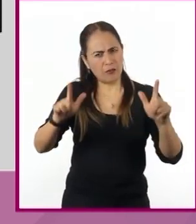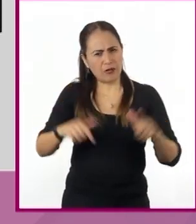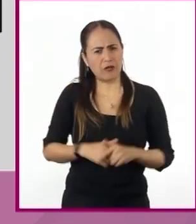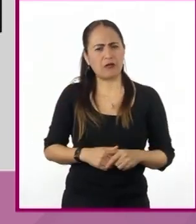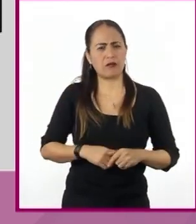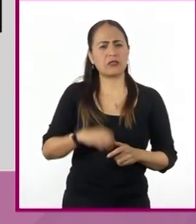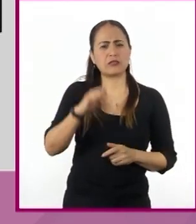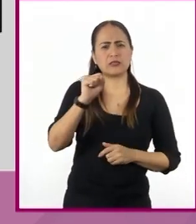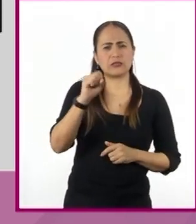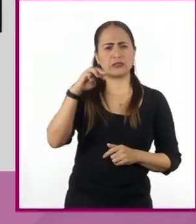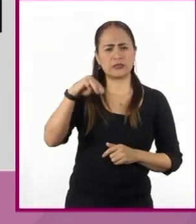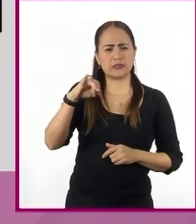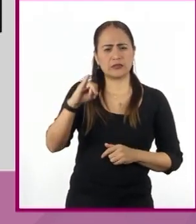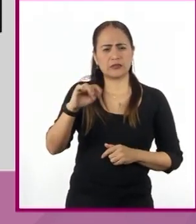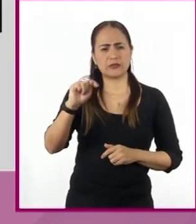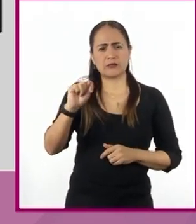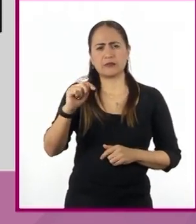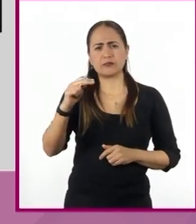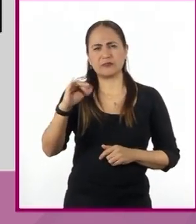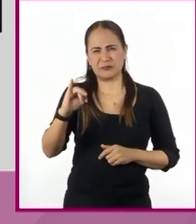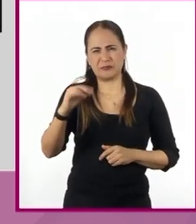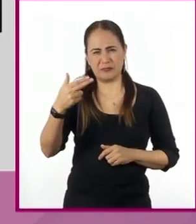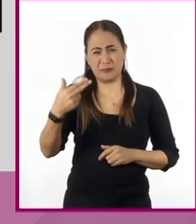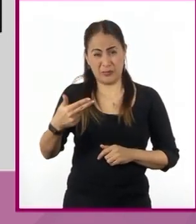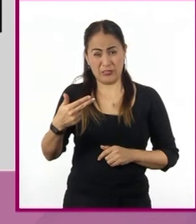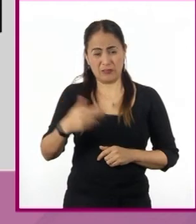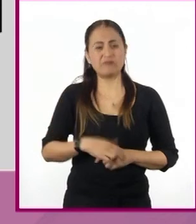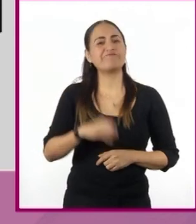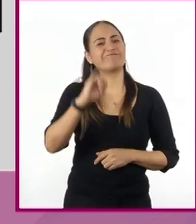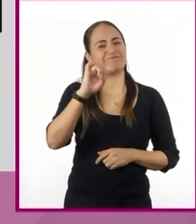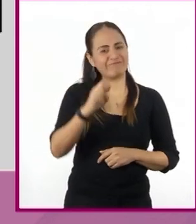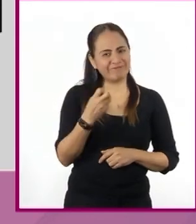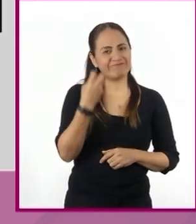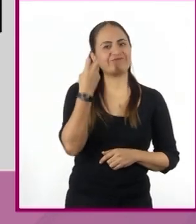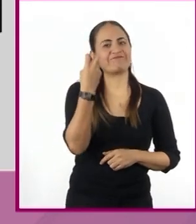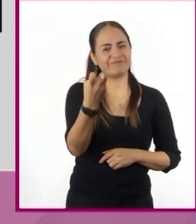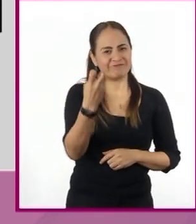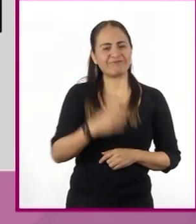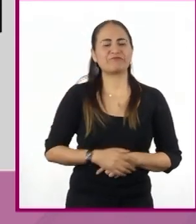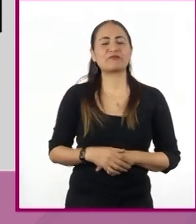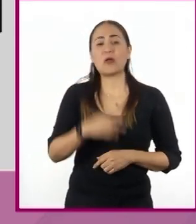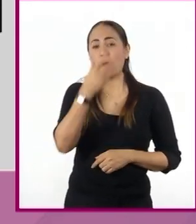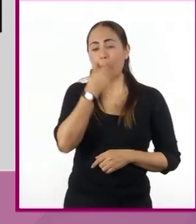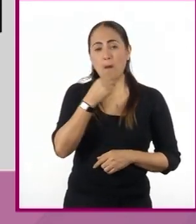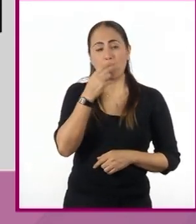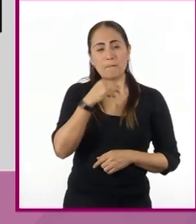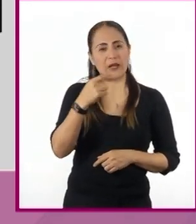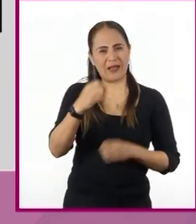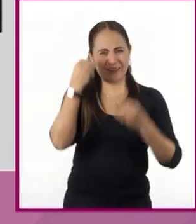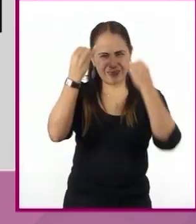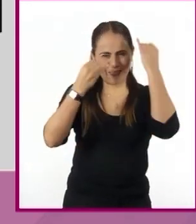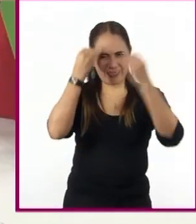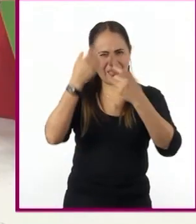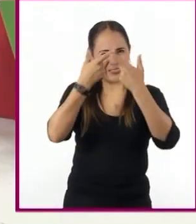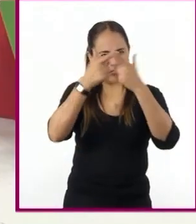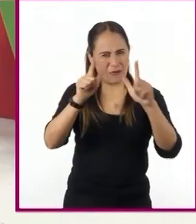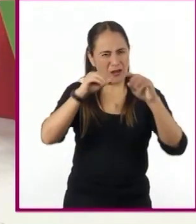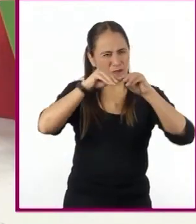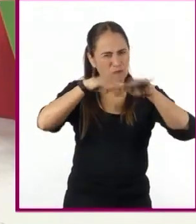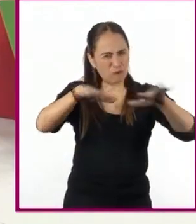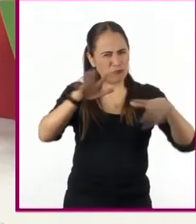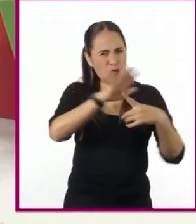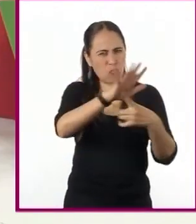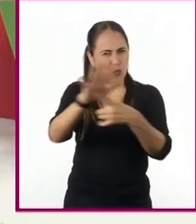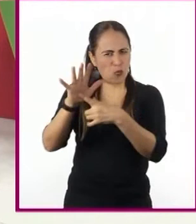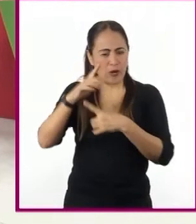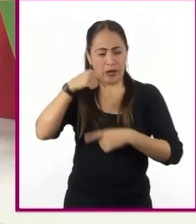Smith? Sí, excelente. Adam Smith fue uno de los exponentes más importantes del liberalismo económico. Él fue el